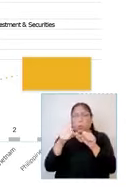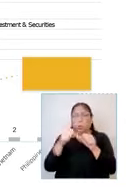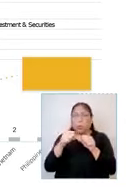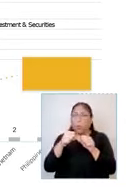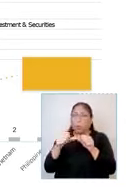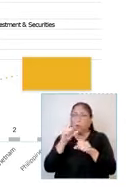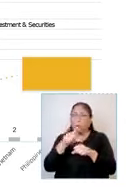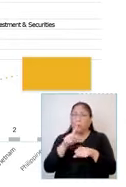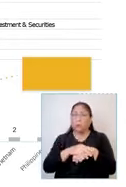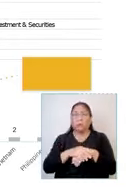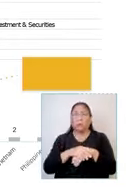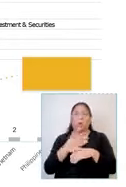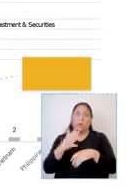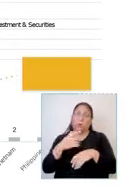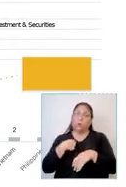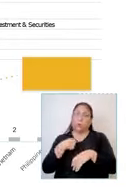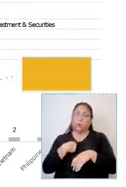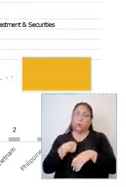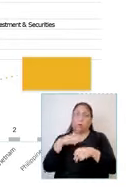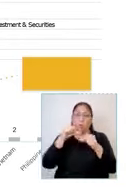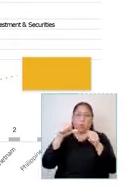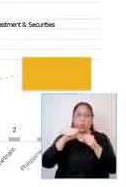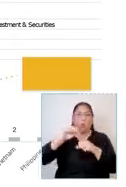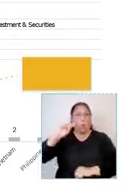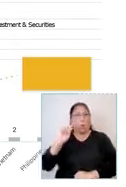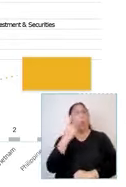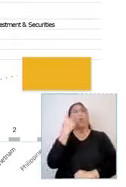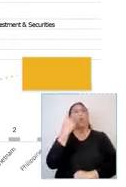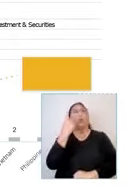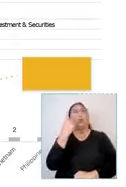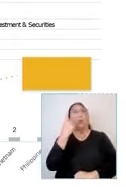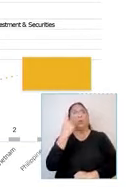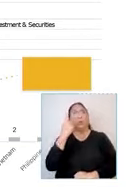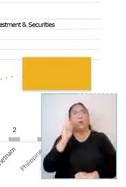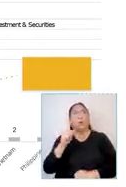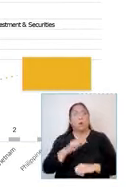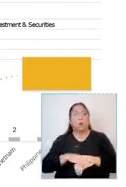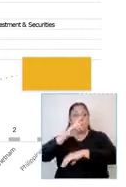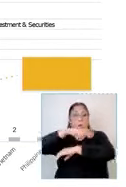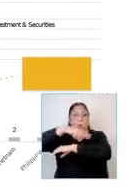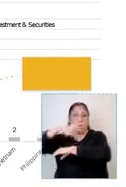Bueno, somos número uno en la región de Asia